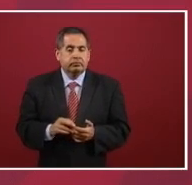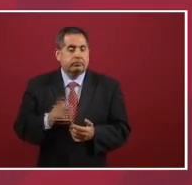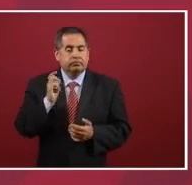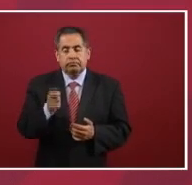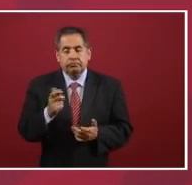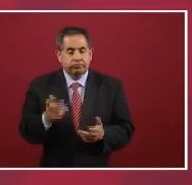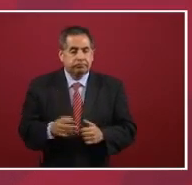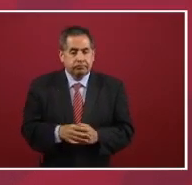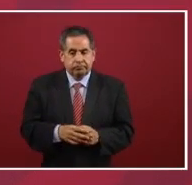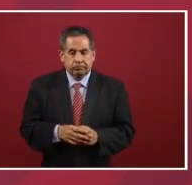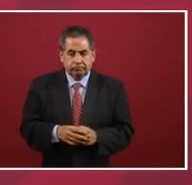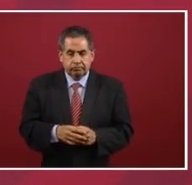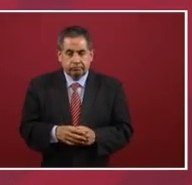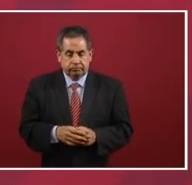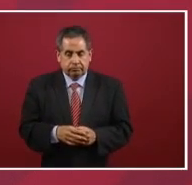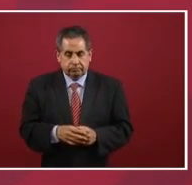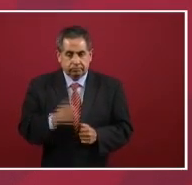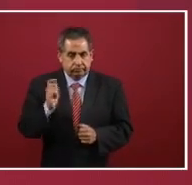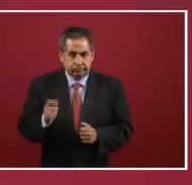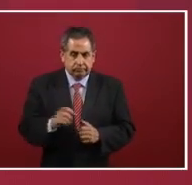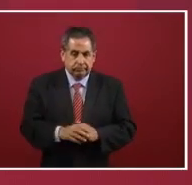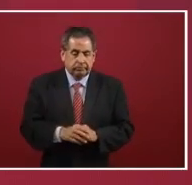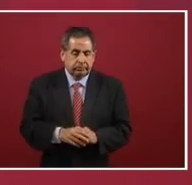tiene que